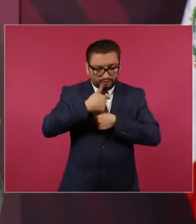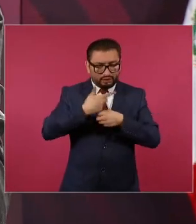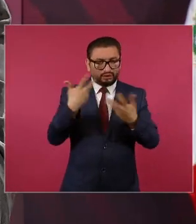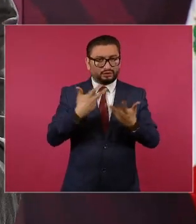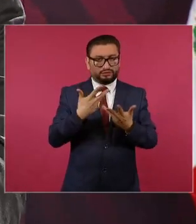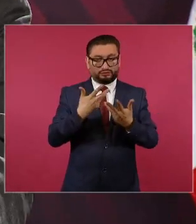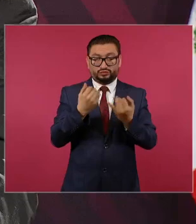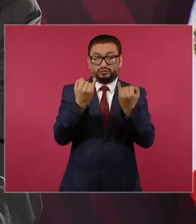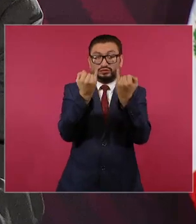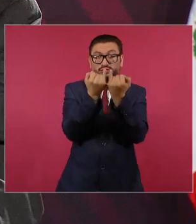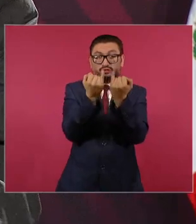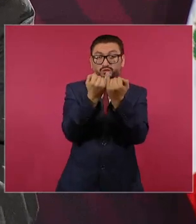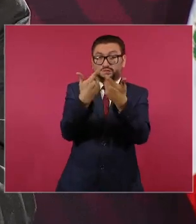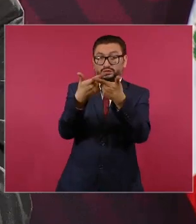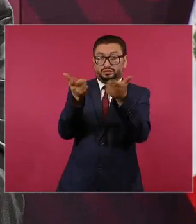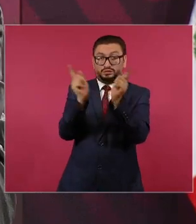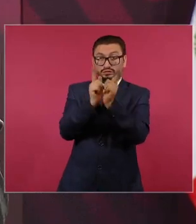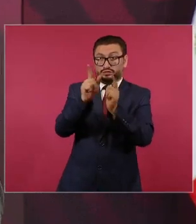expertos,